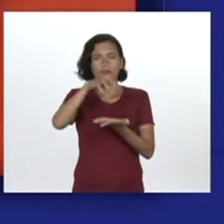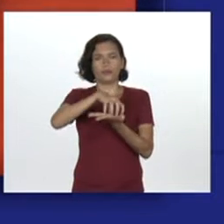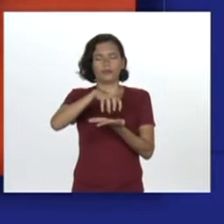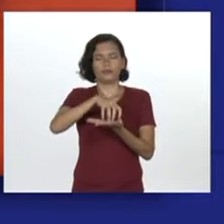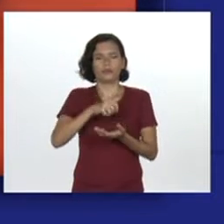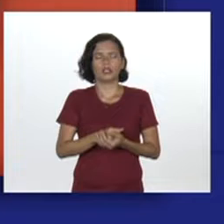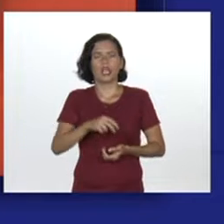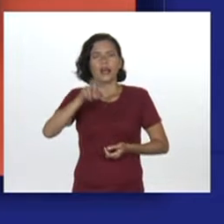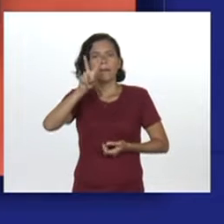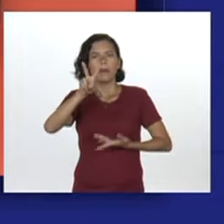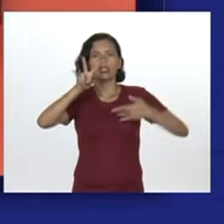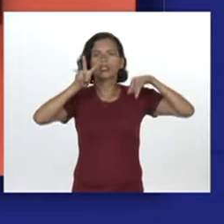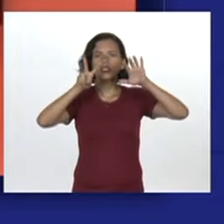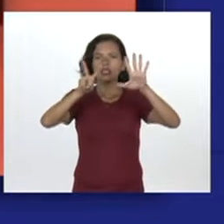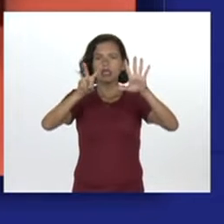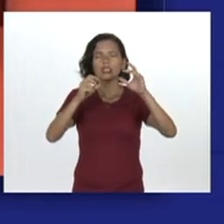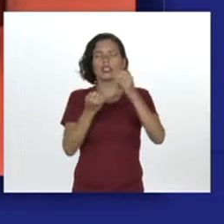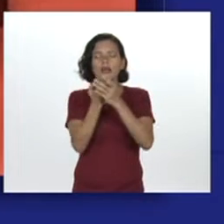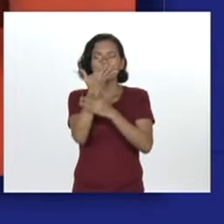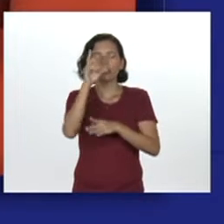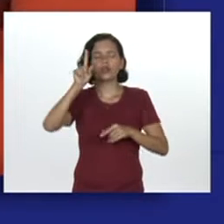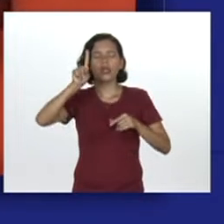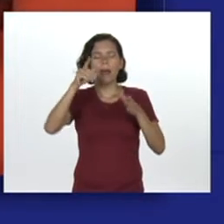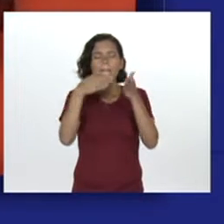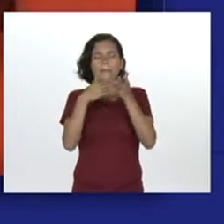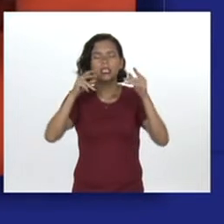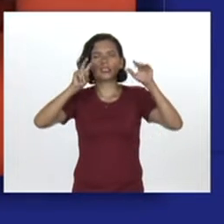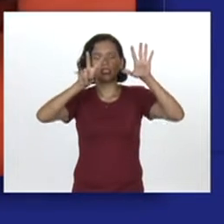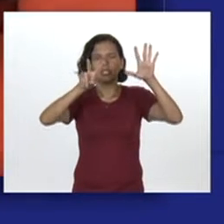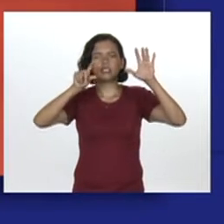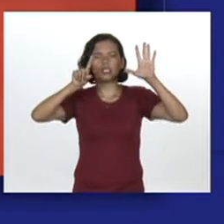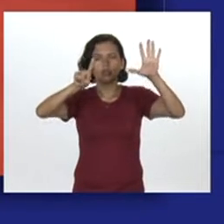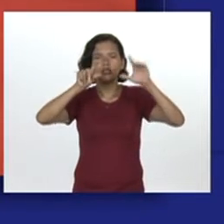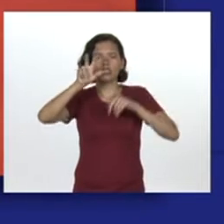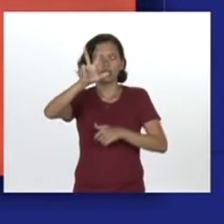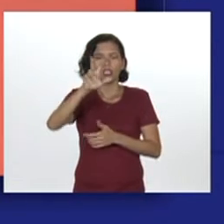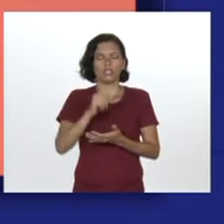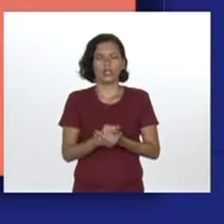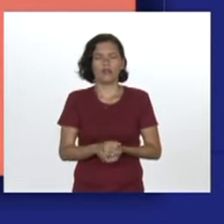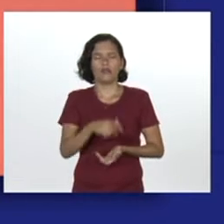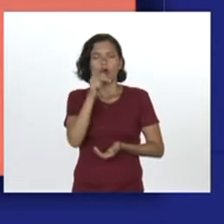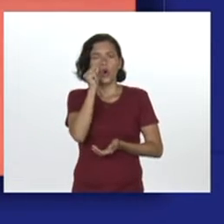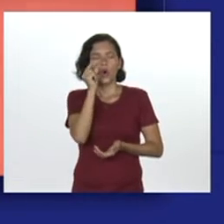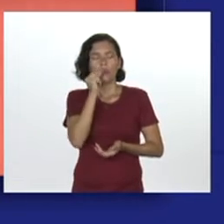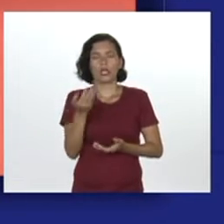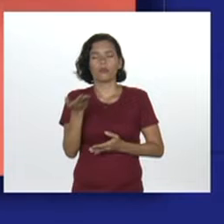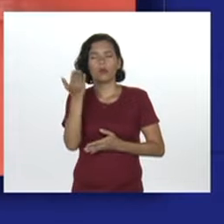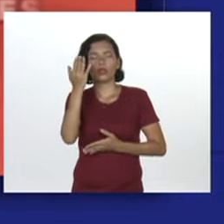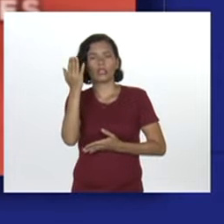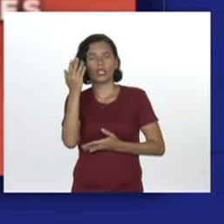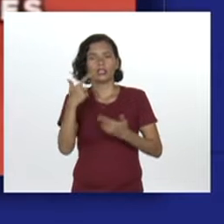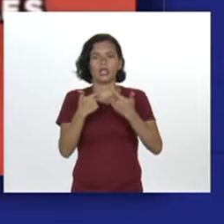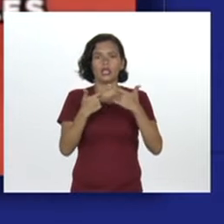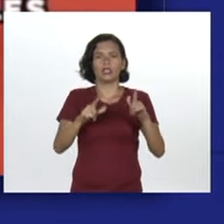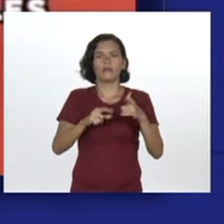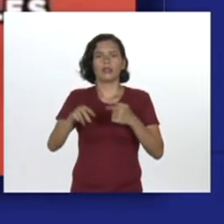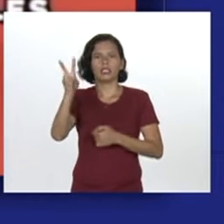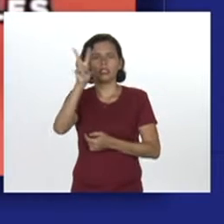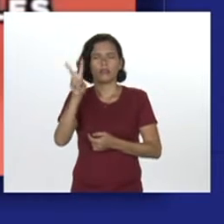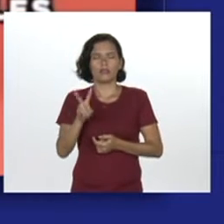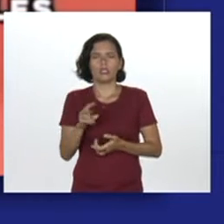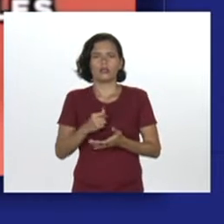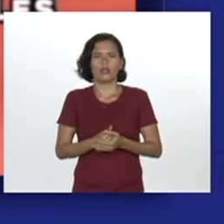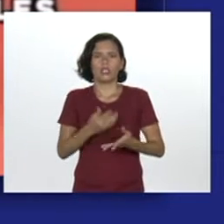estado Guárico, el 27 de mayo de 1763. Fue uno de los hombres fundamentales de la independencia de